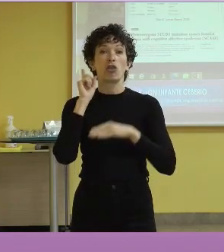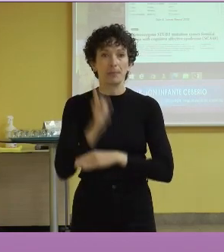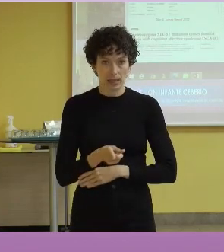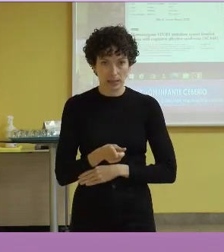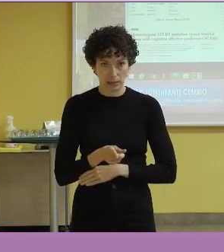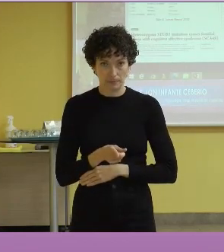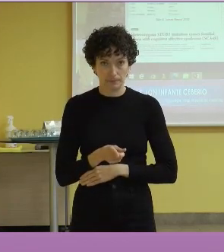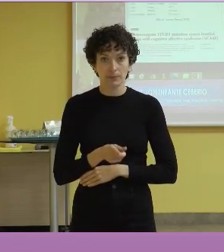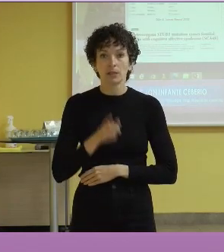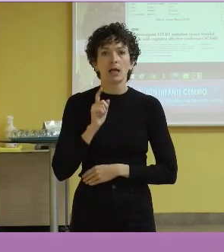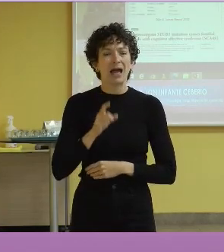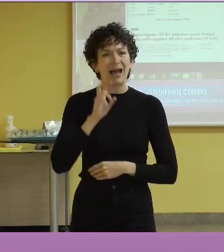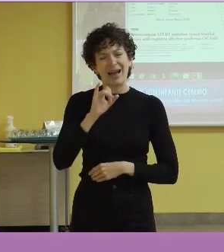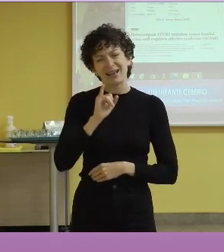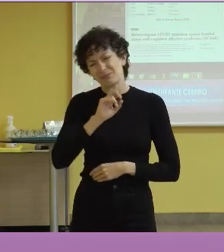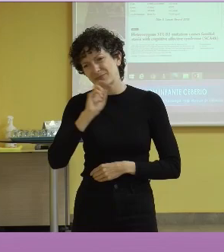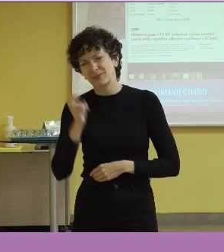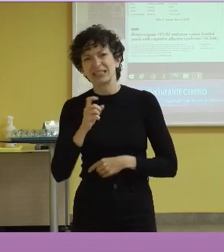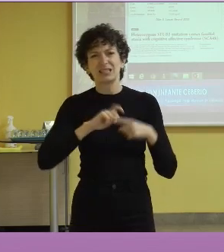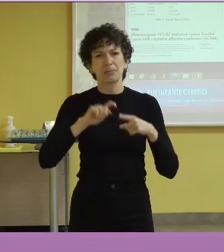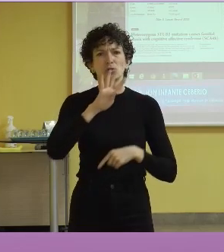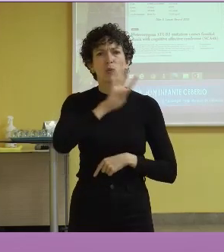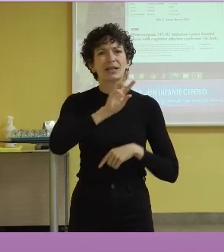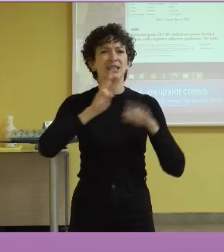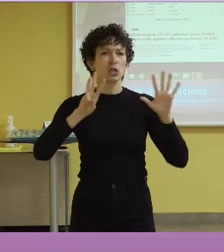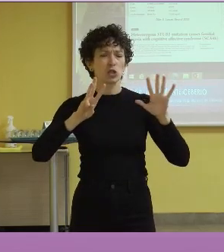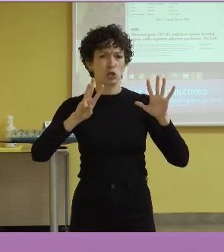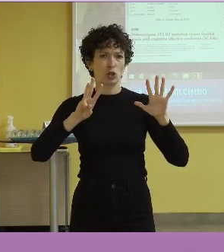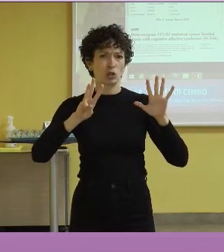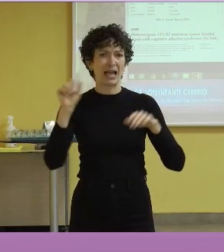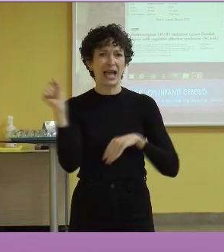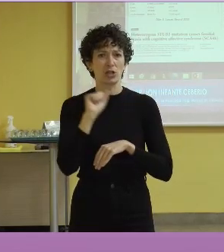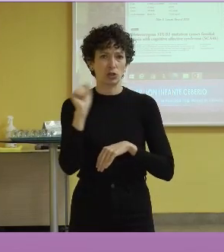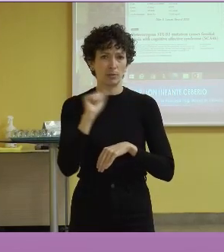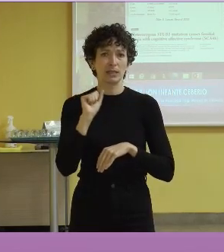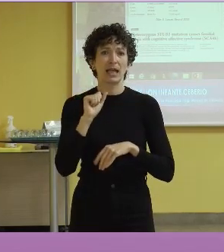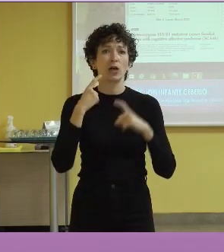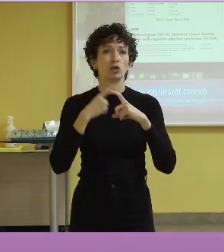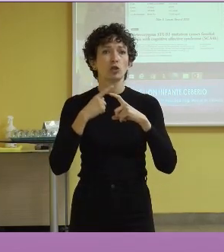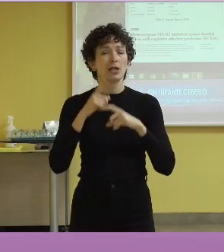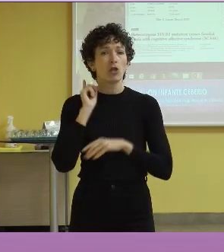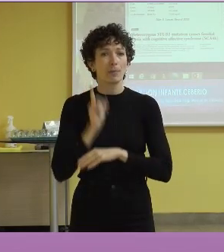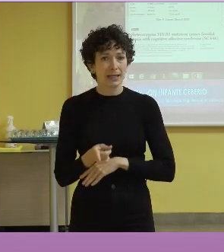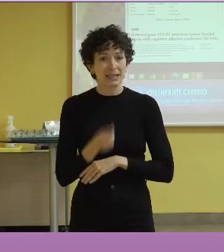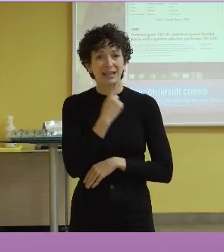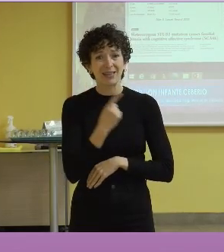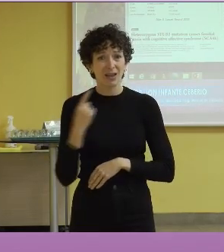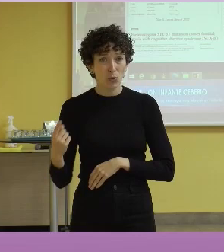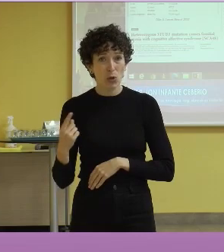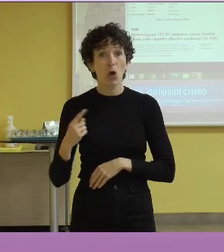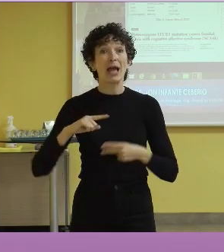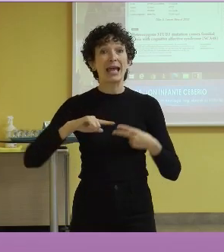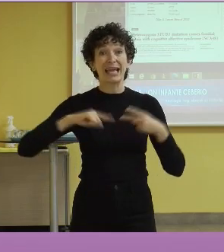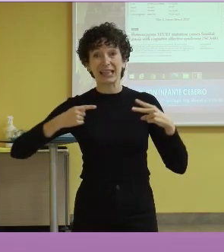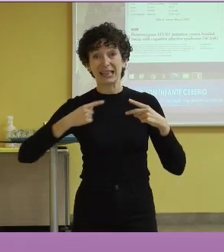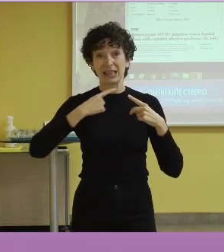son enormemente heterogéneas. Hay 48 tipos de ataxias autosómico-dominantes, cada una con mutación en un gen